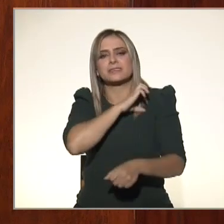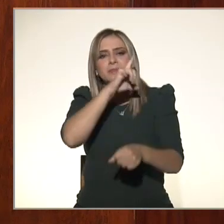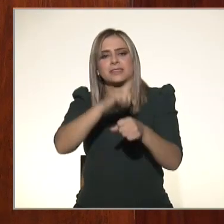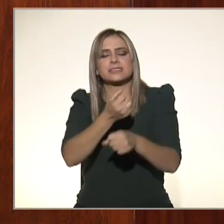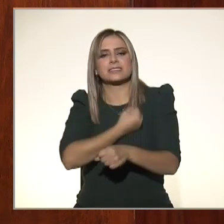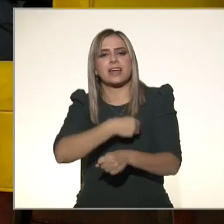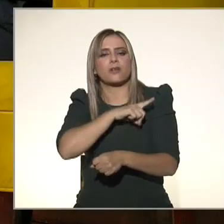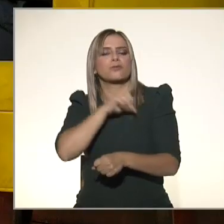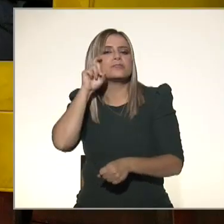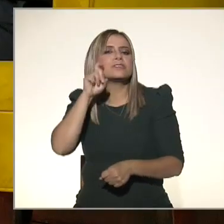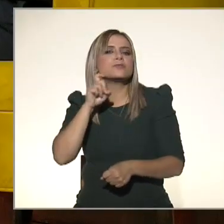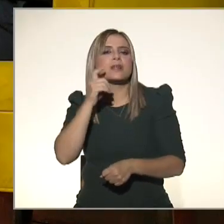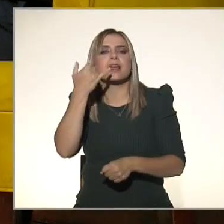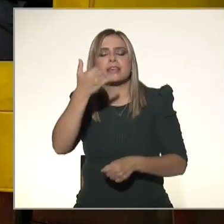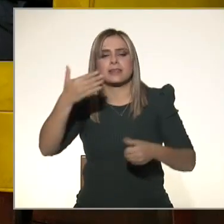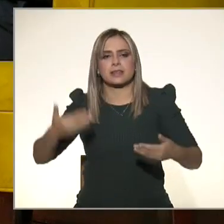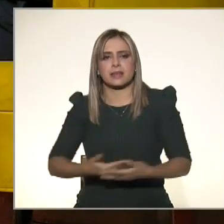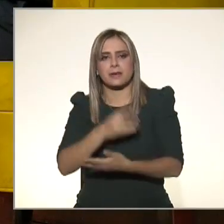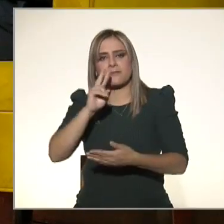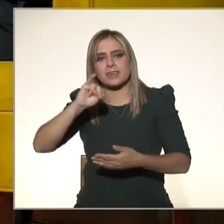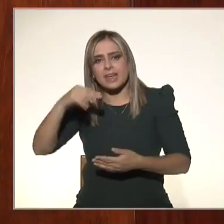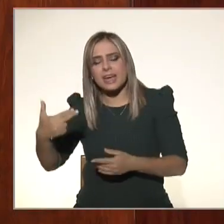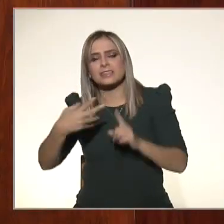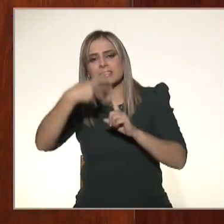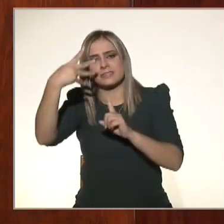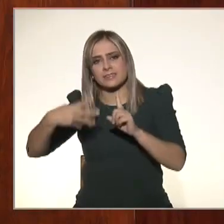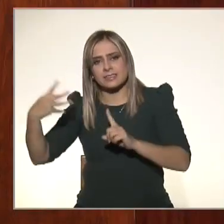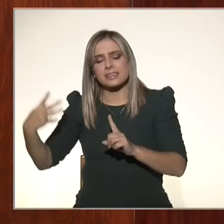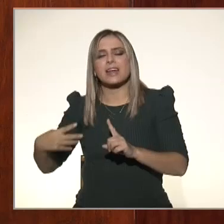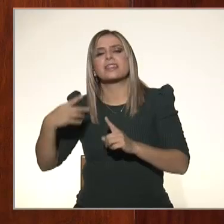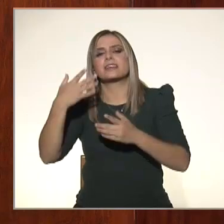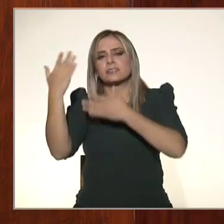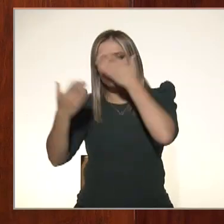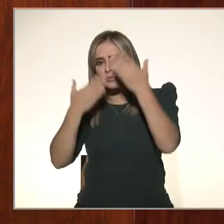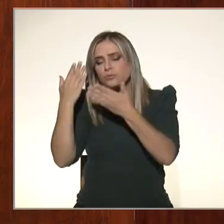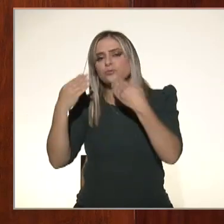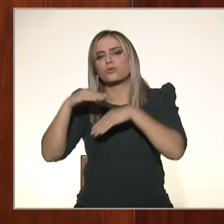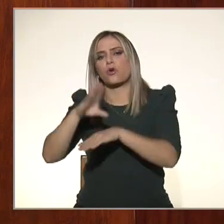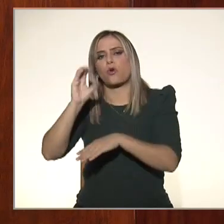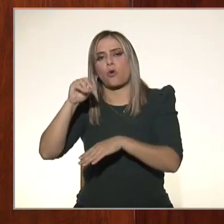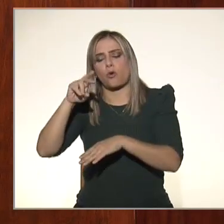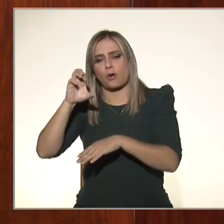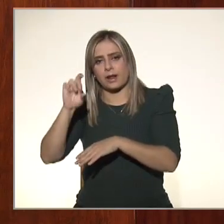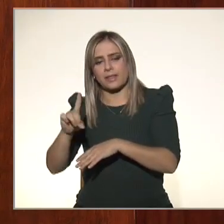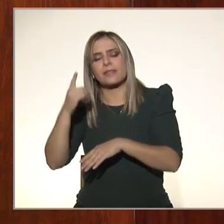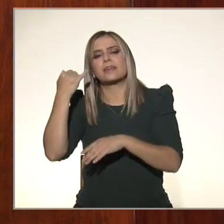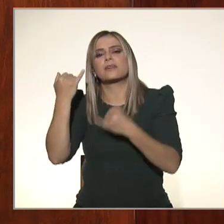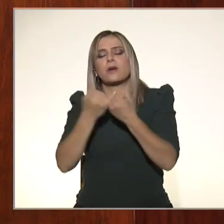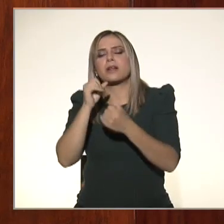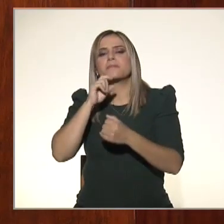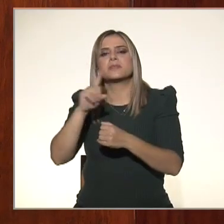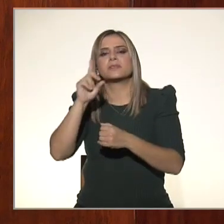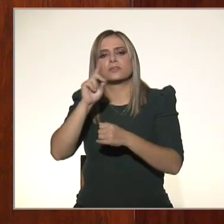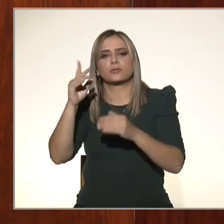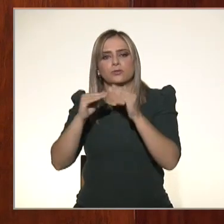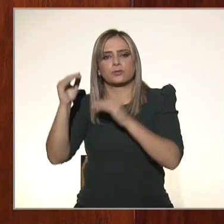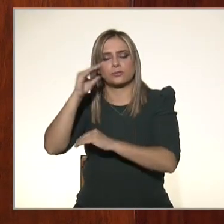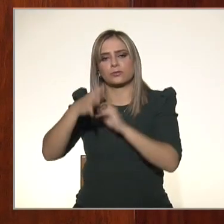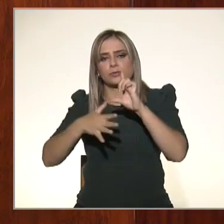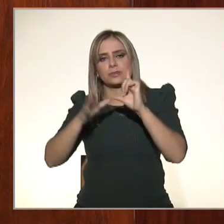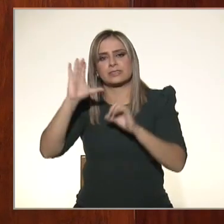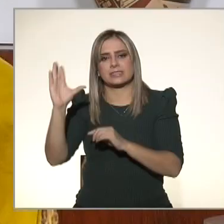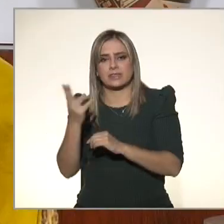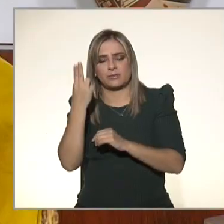salud sexual y reproductiva, en VIH y diversidad sexual, maestro en estudios culturales por el COLEF y candidato a doctor en estudios latinoamericanos por la